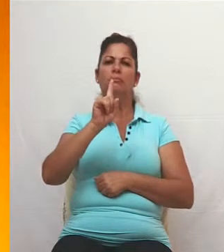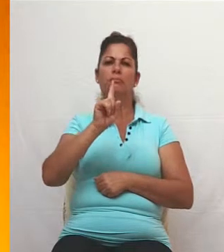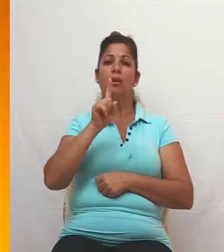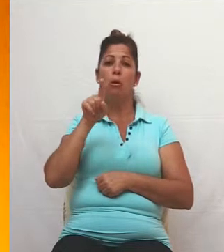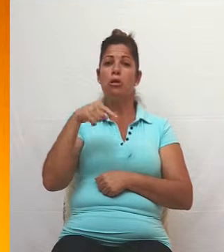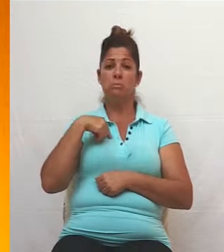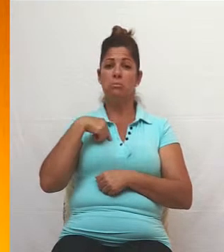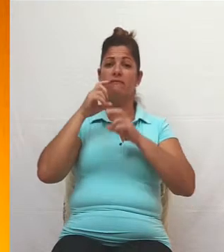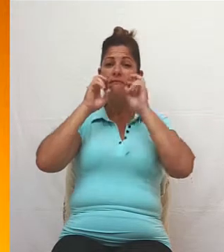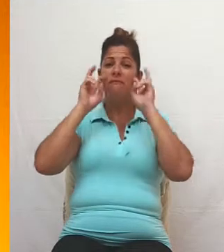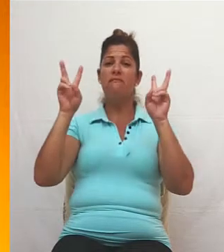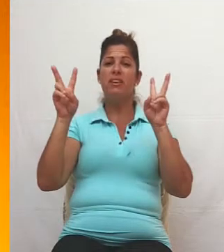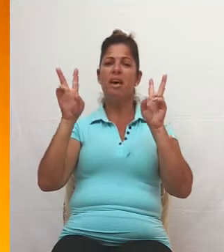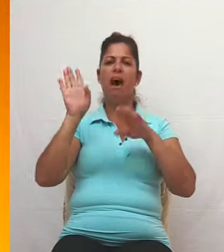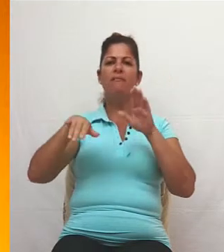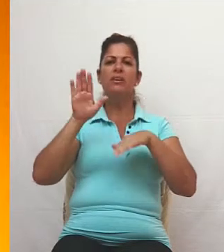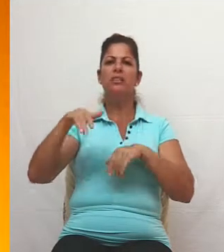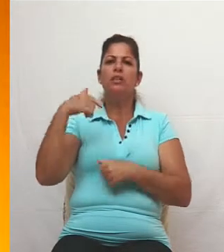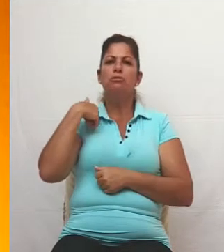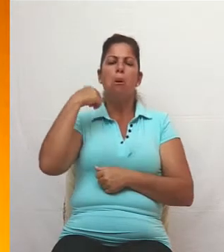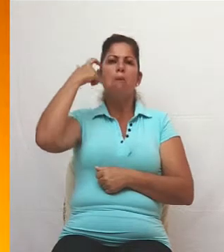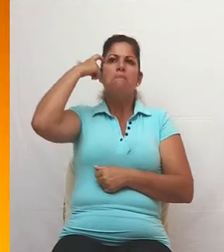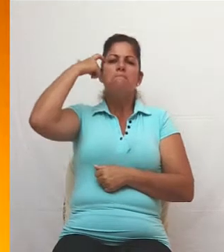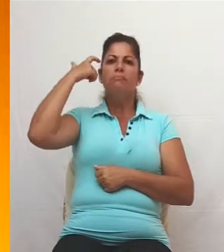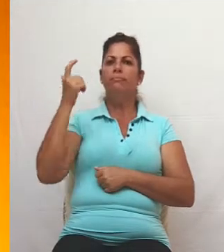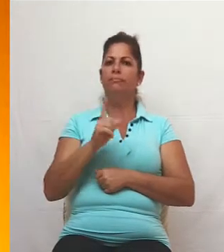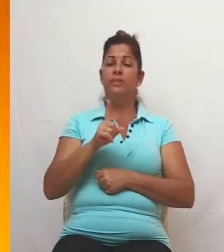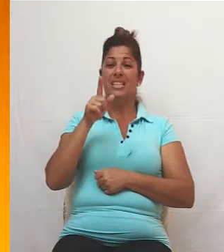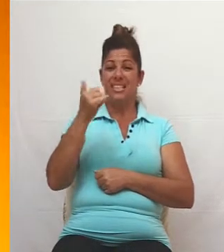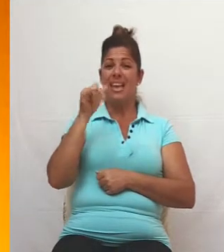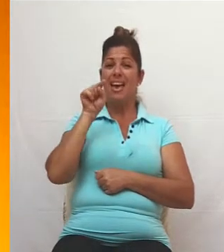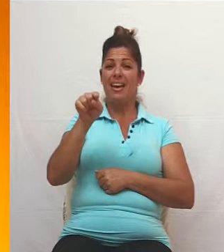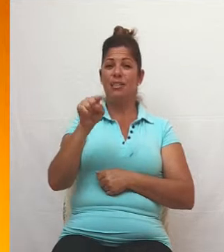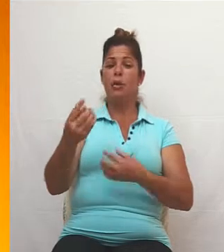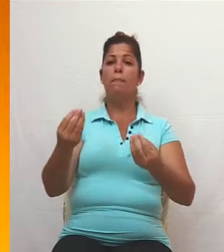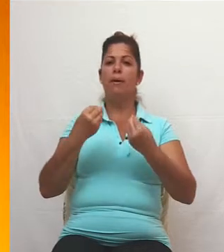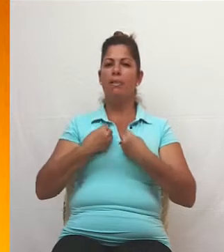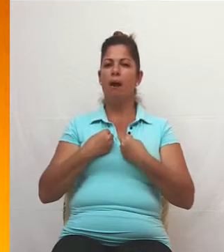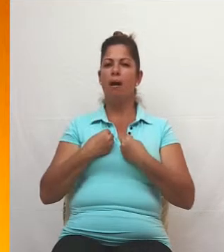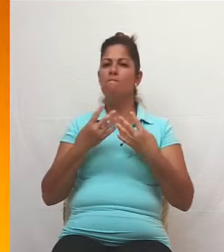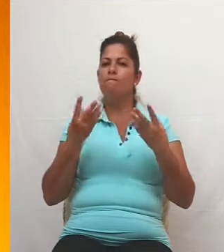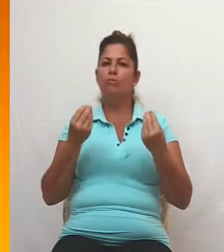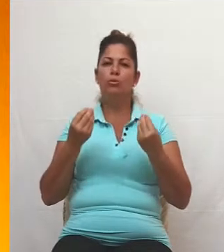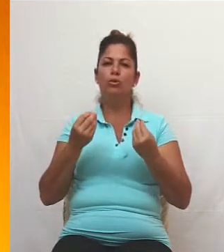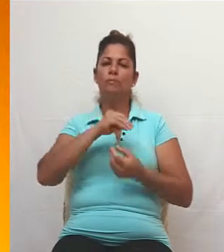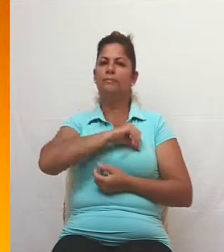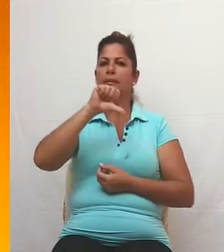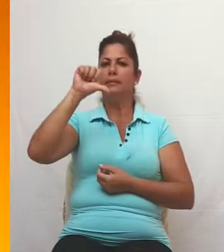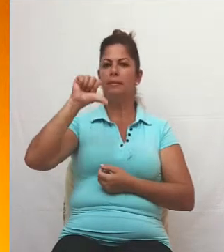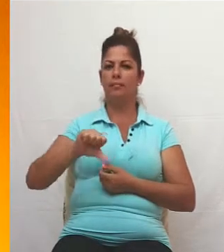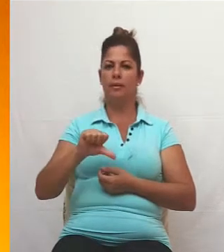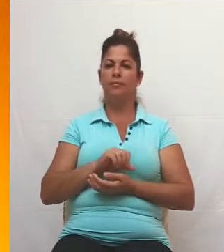vivir divagando nuestra vida nos pasa desapercibida y esto nos lleva a la ansiedad